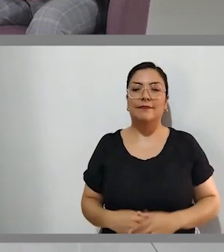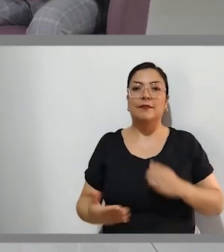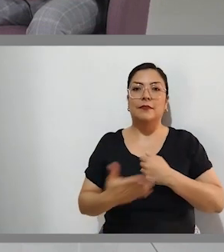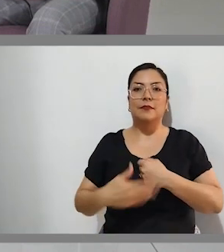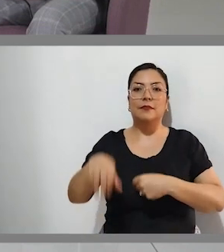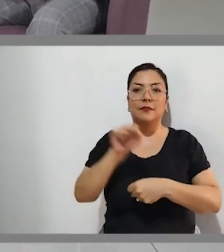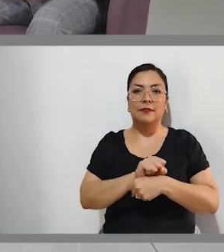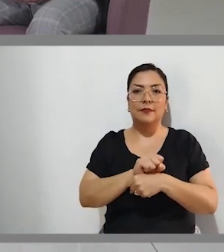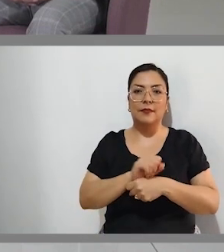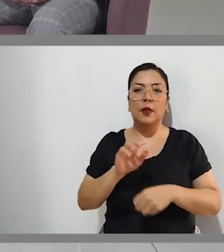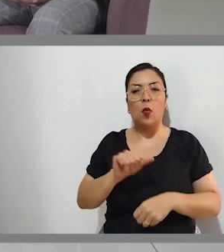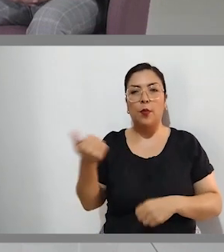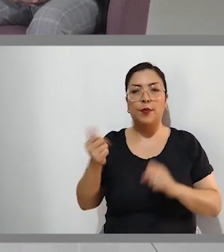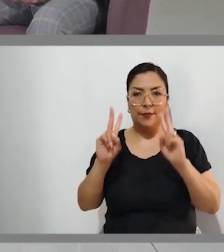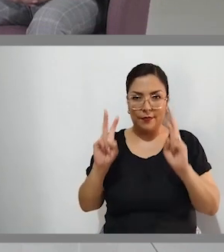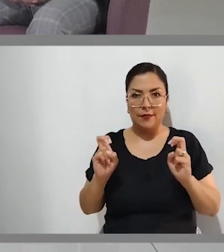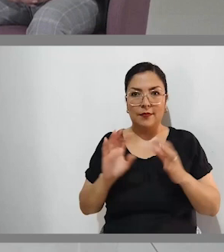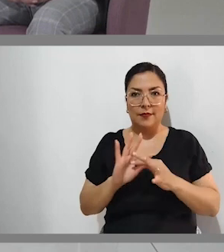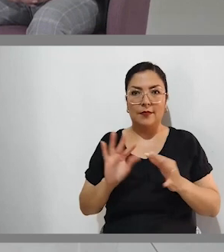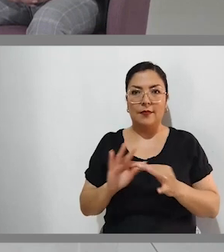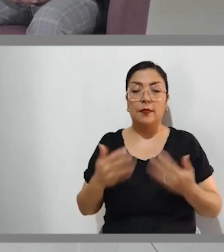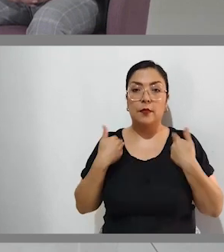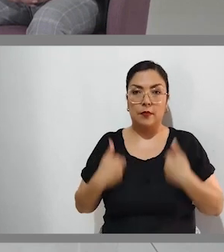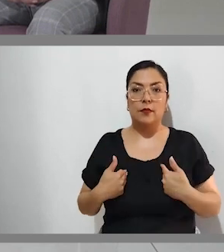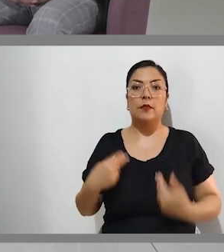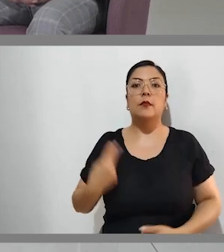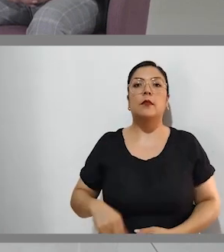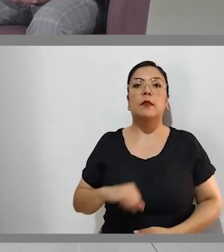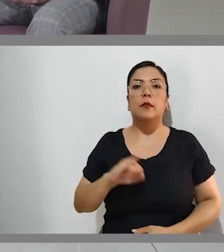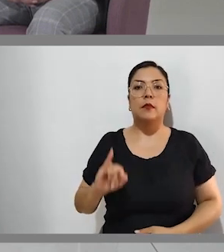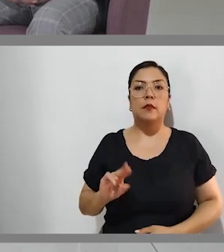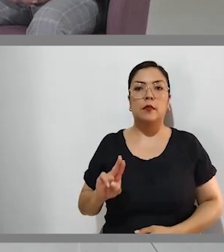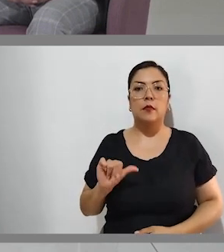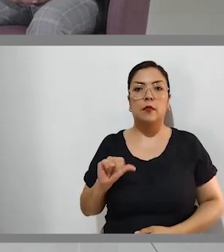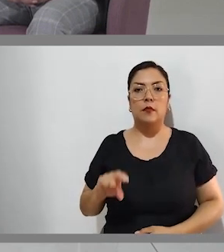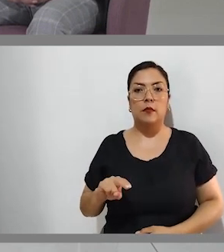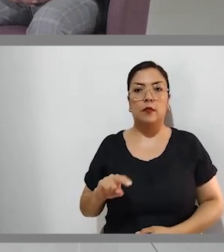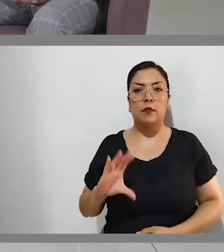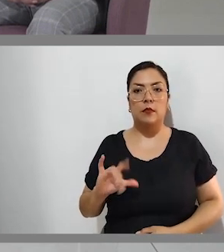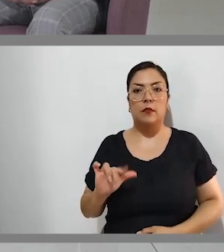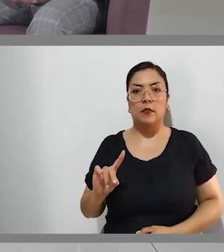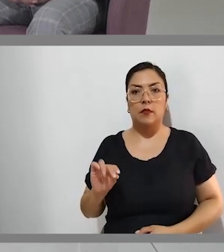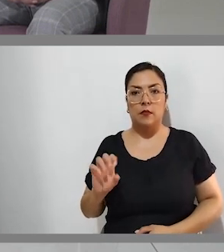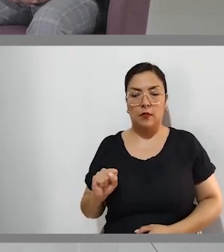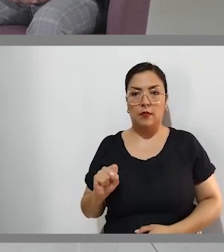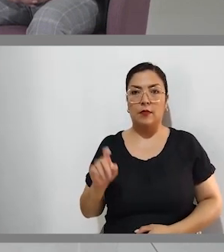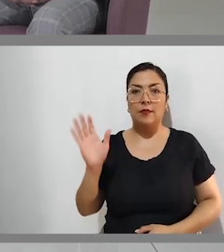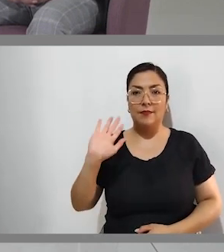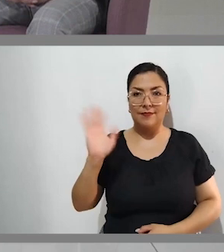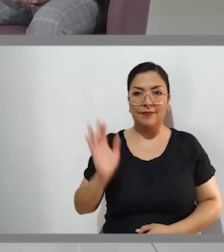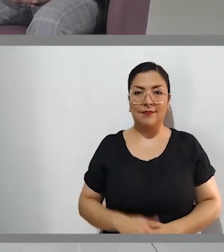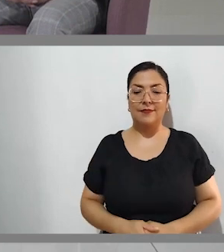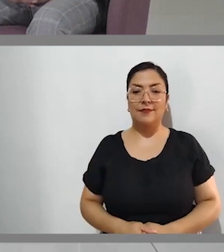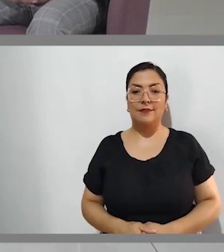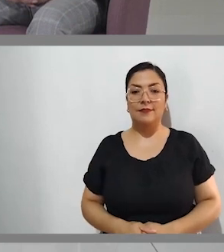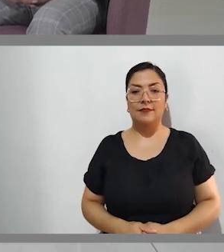la siguiente semana los esperamos con más temas de mucho interés. Su servidor Juan Carlos Inés Ruiz, consejero electoral, se despide con mucho afecto de